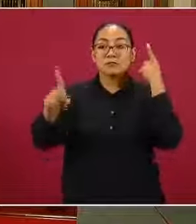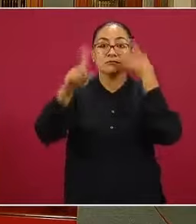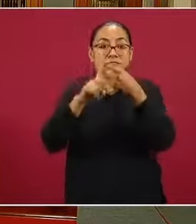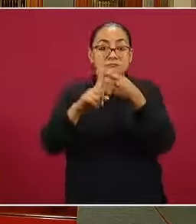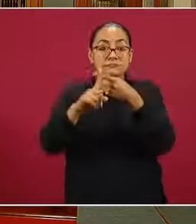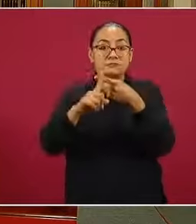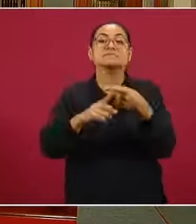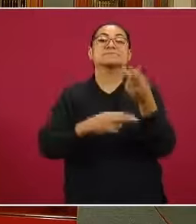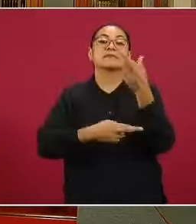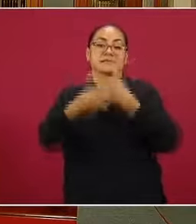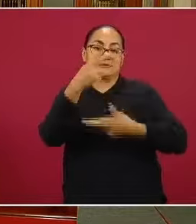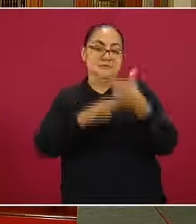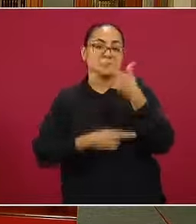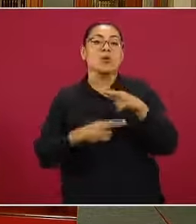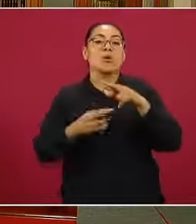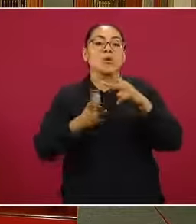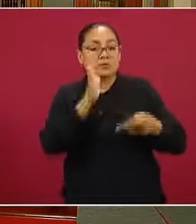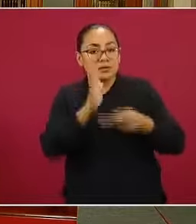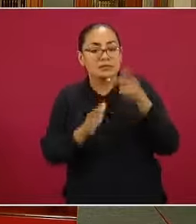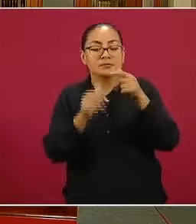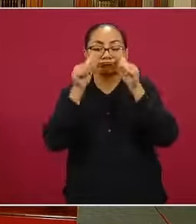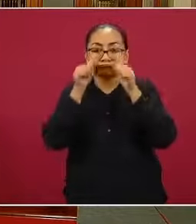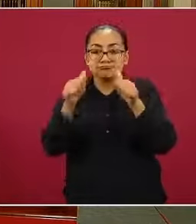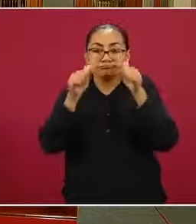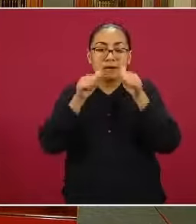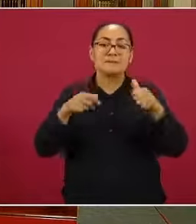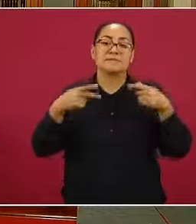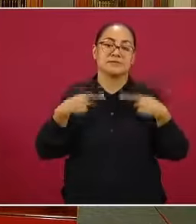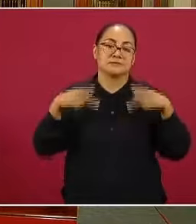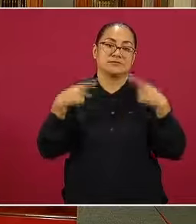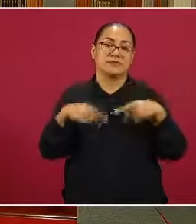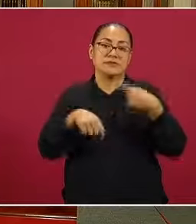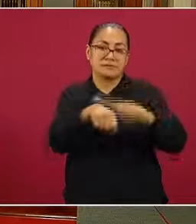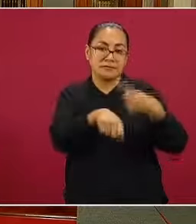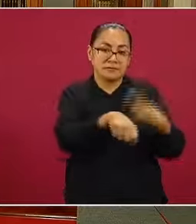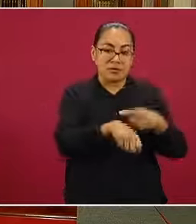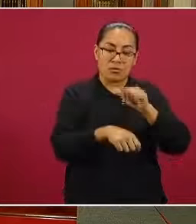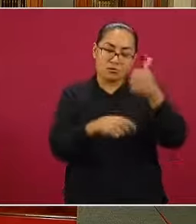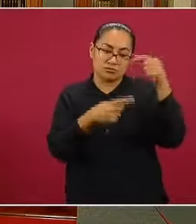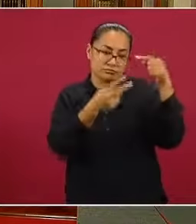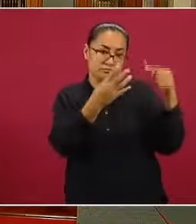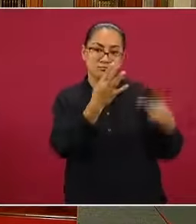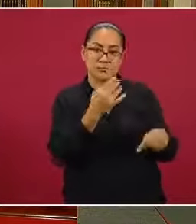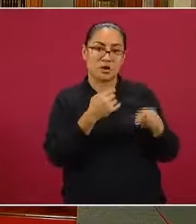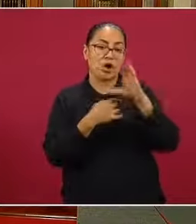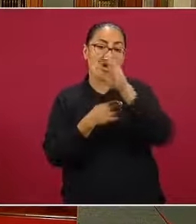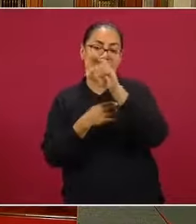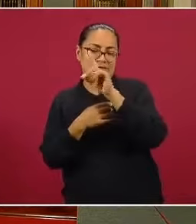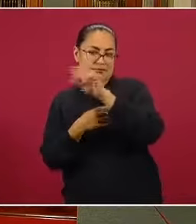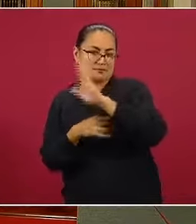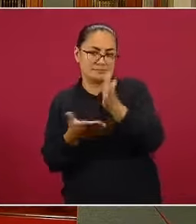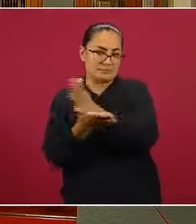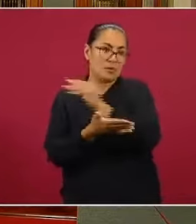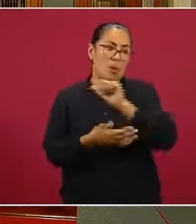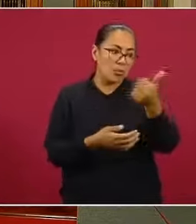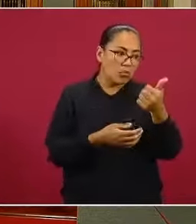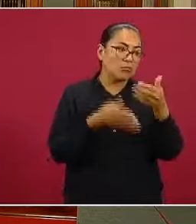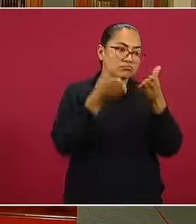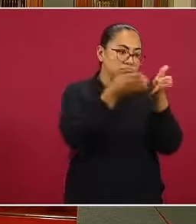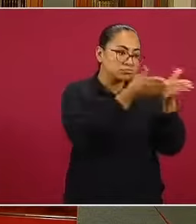para la atención de otras enfermedades que son no COVID. ¿Y la tercera?